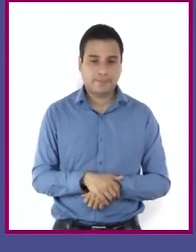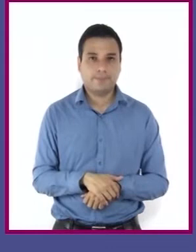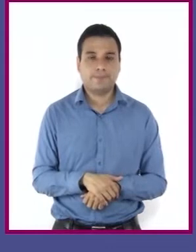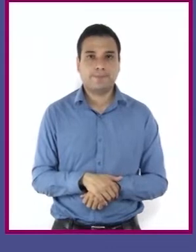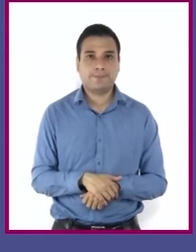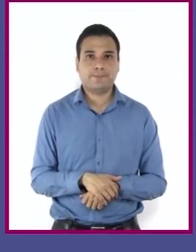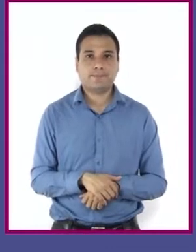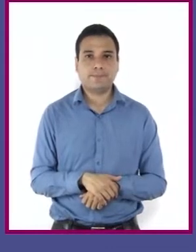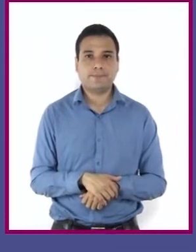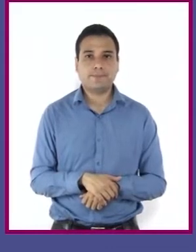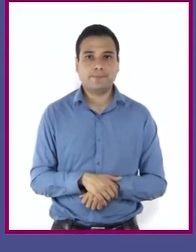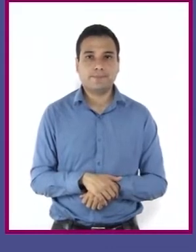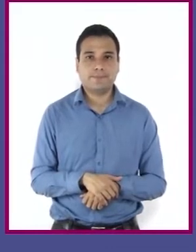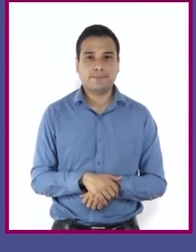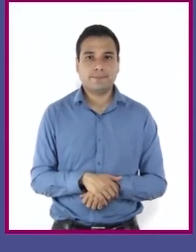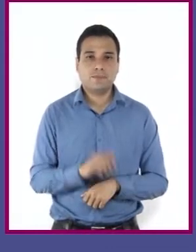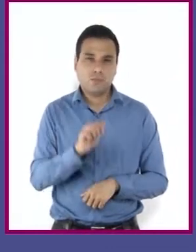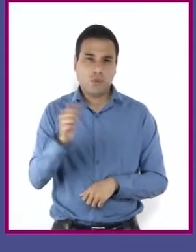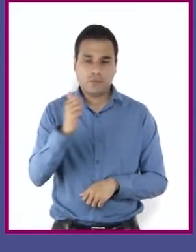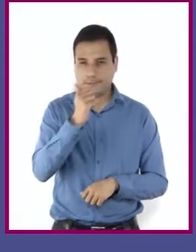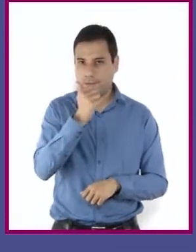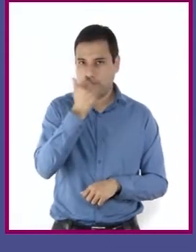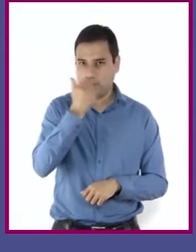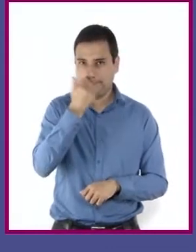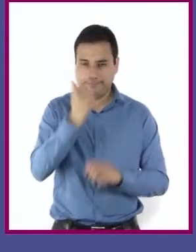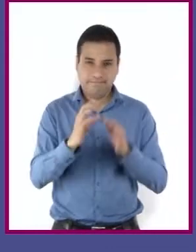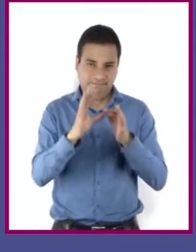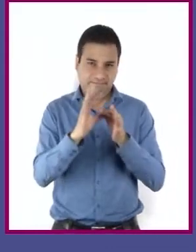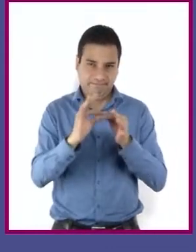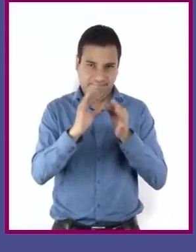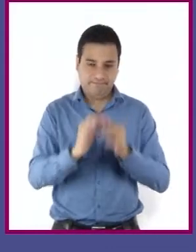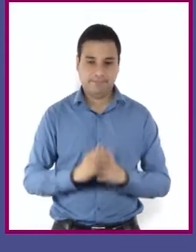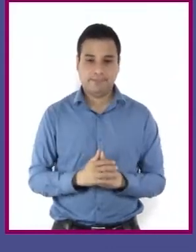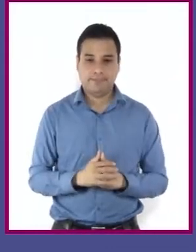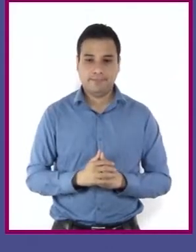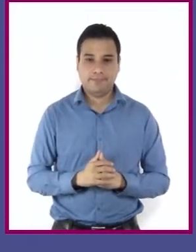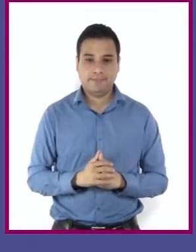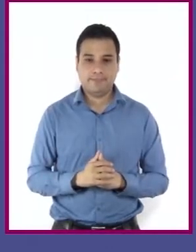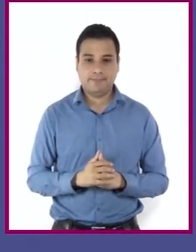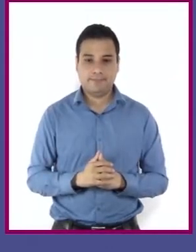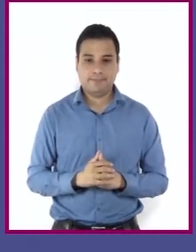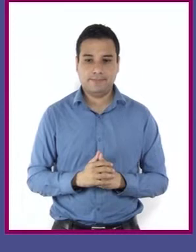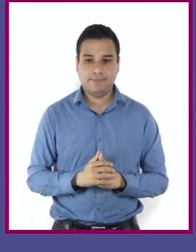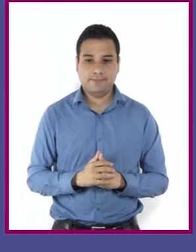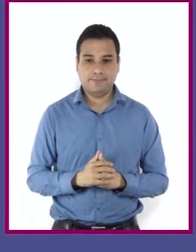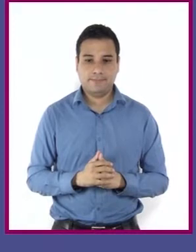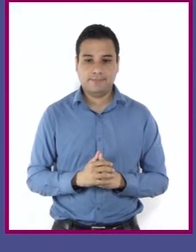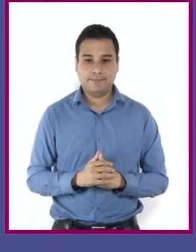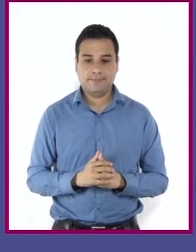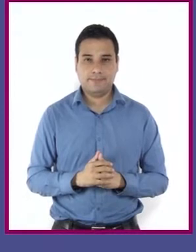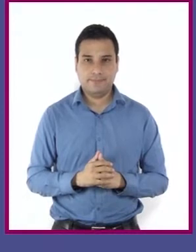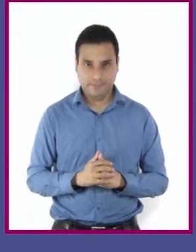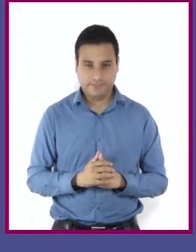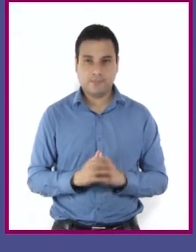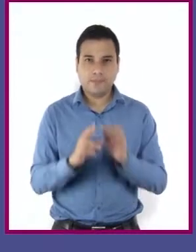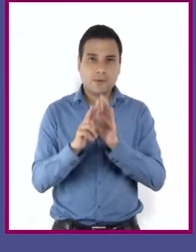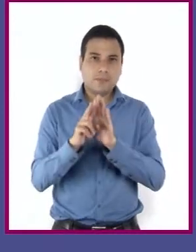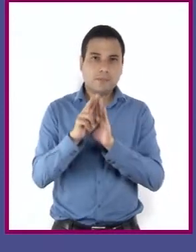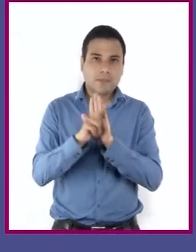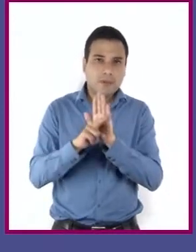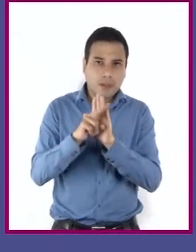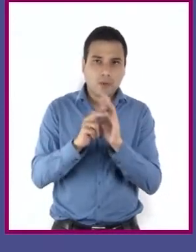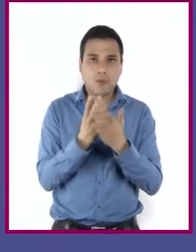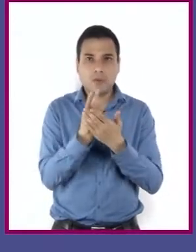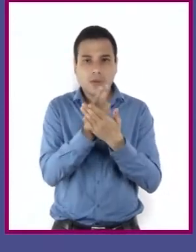subtema. Esta es la respuesta de otros alumnos a la pregunta. Debe indicar en qué momentos se utilizarán